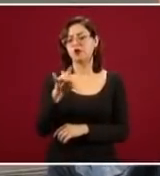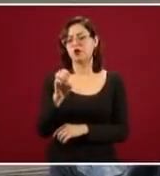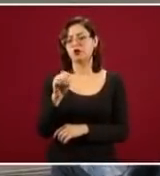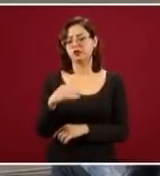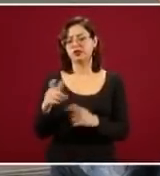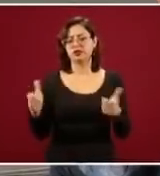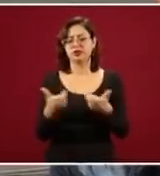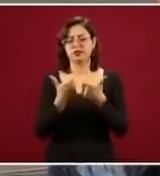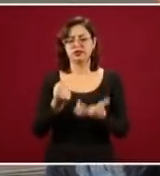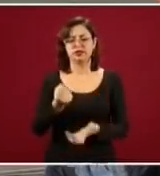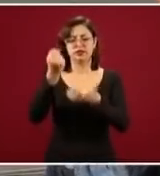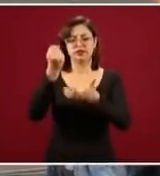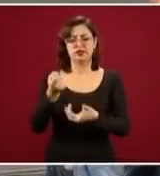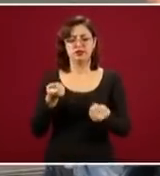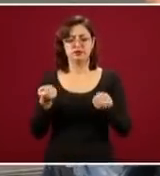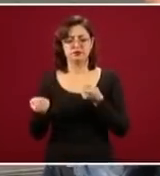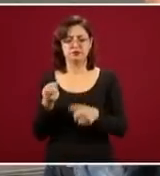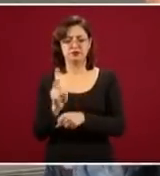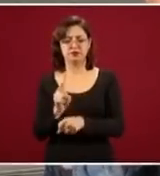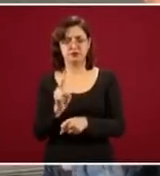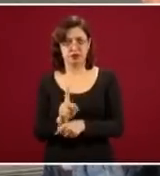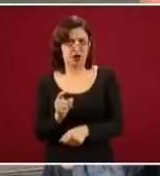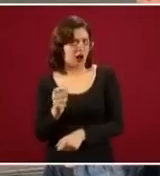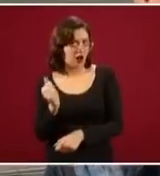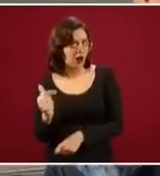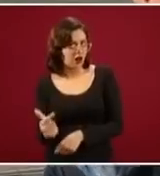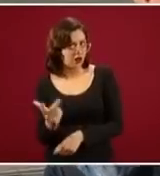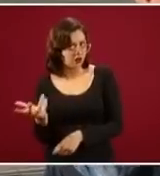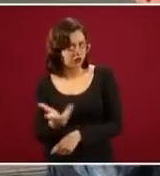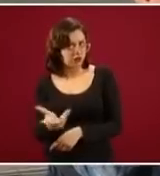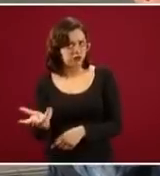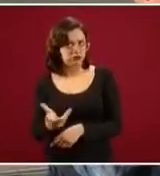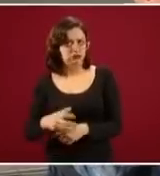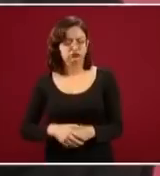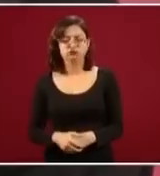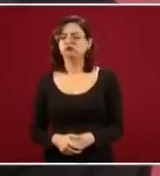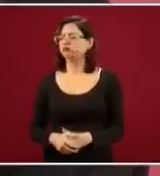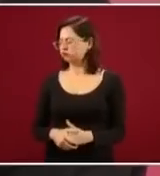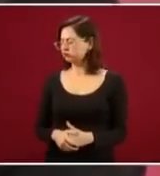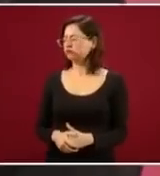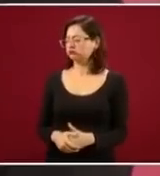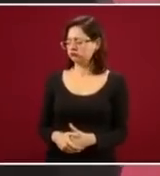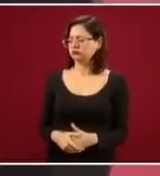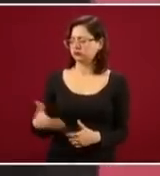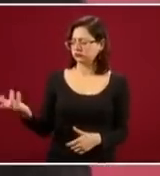para regular estos fondos? Ya se está haciendo, se cuida mucho